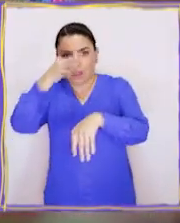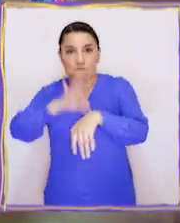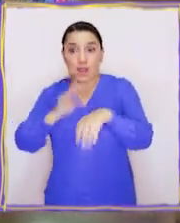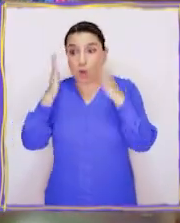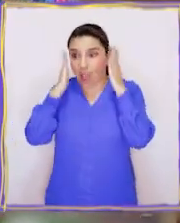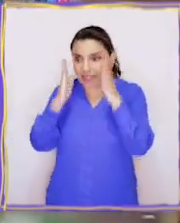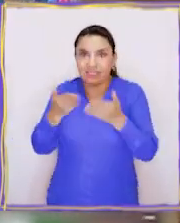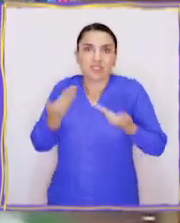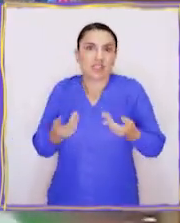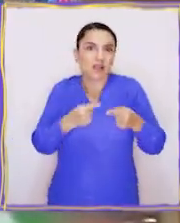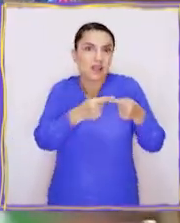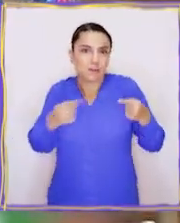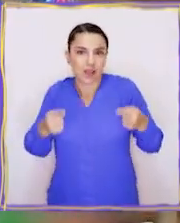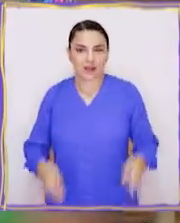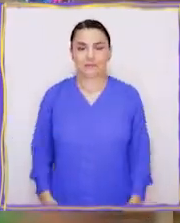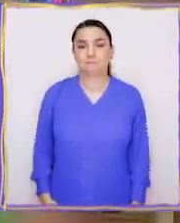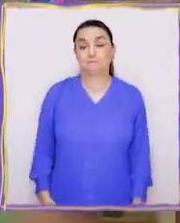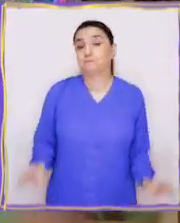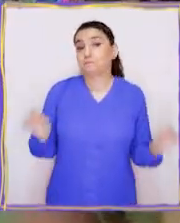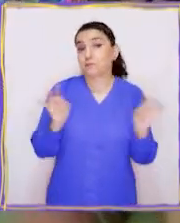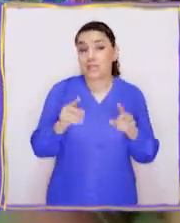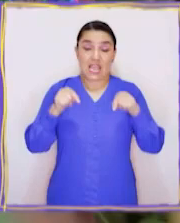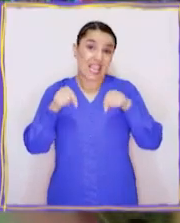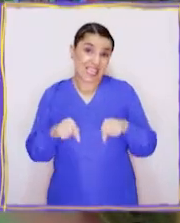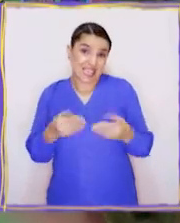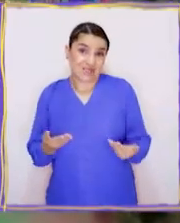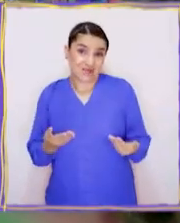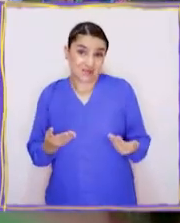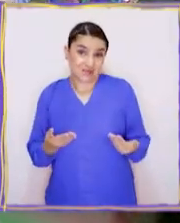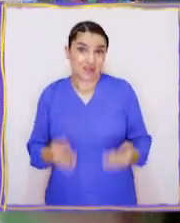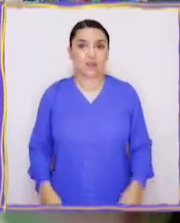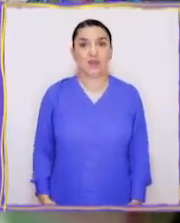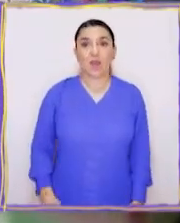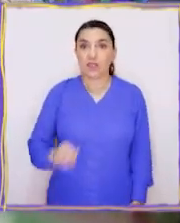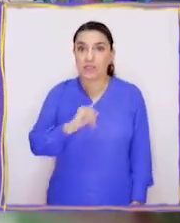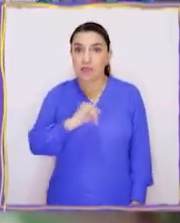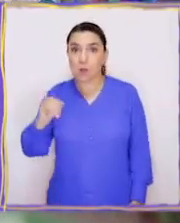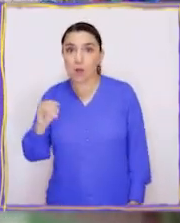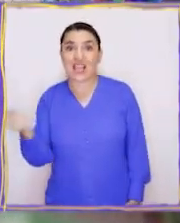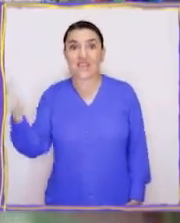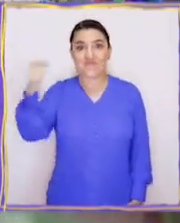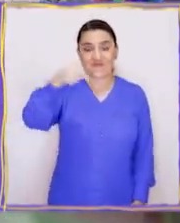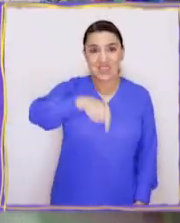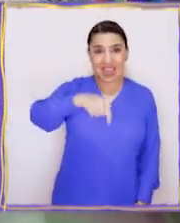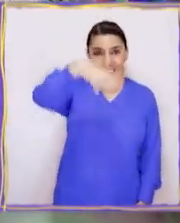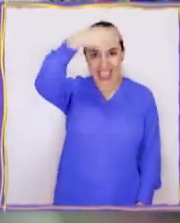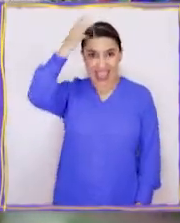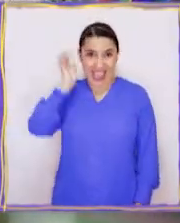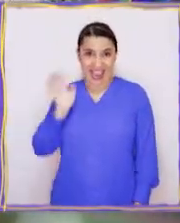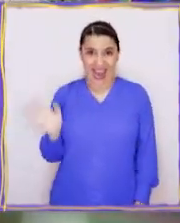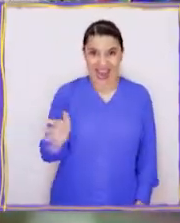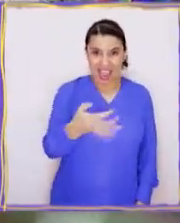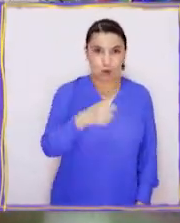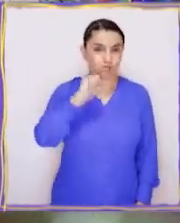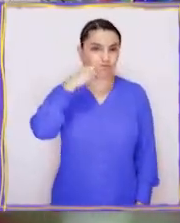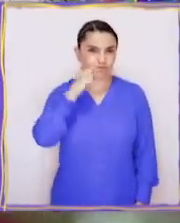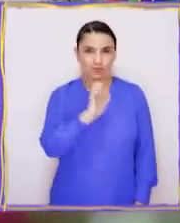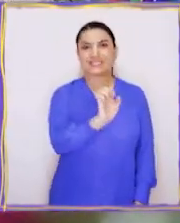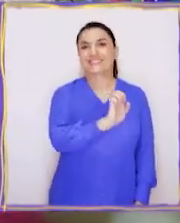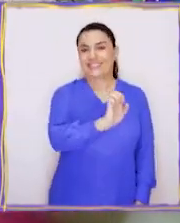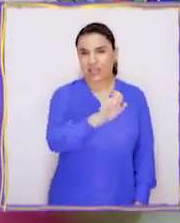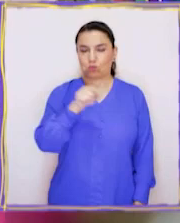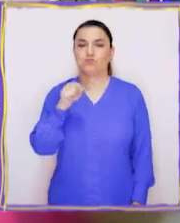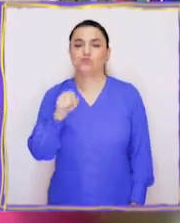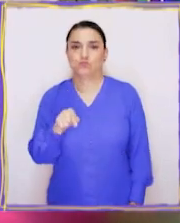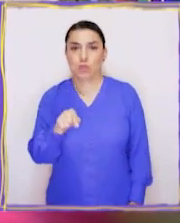tengo que atender esta semana. Así que aquí estoy. De hecho, en un par de minutos llega Eulalio, el león. Tiene